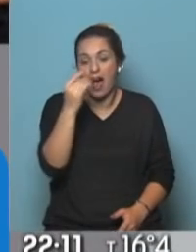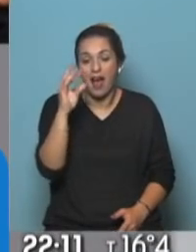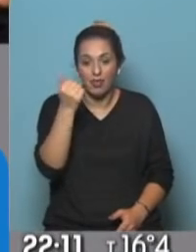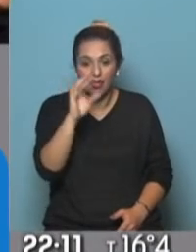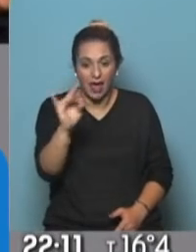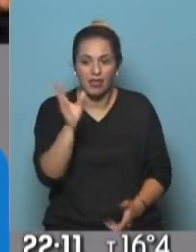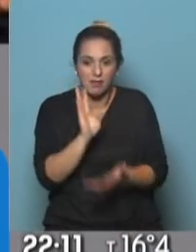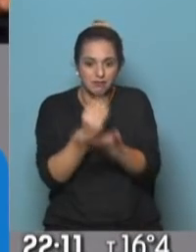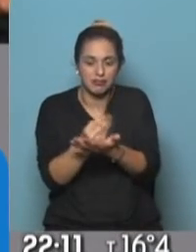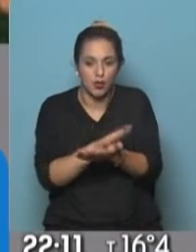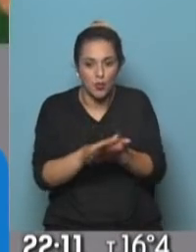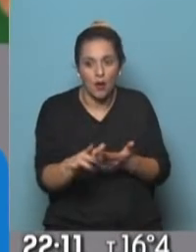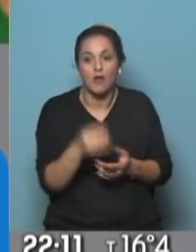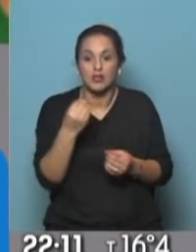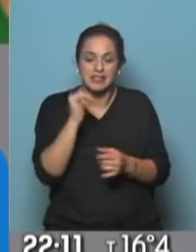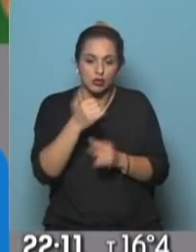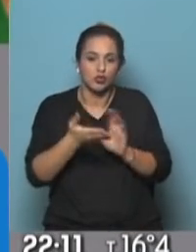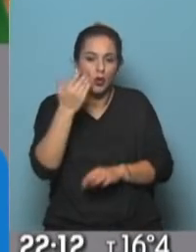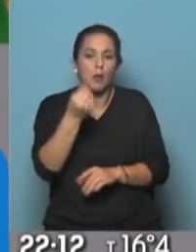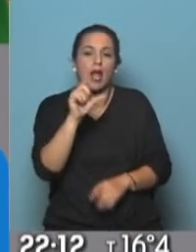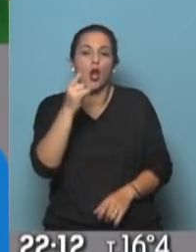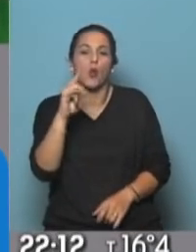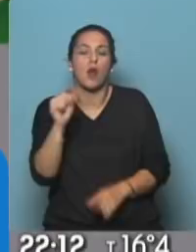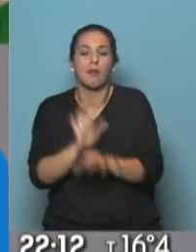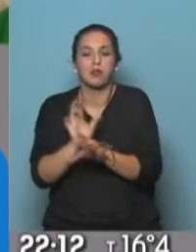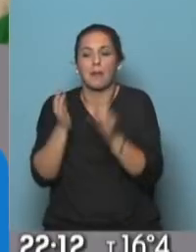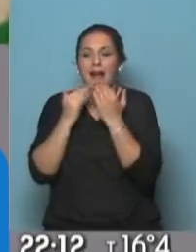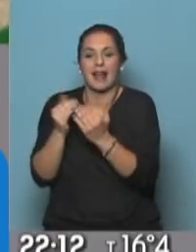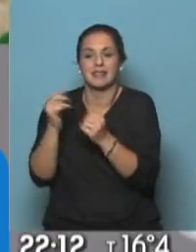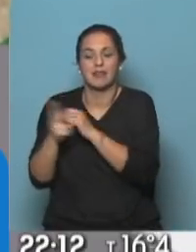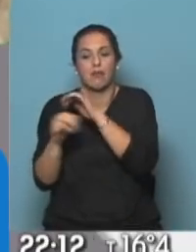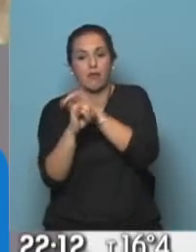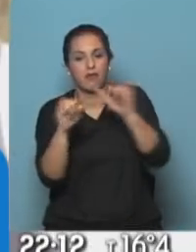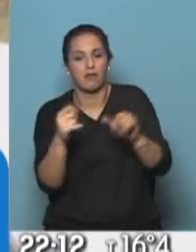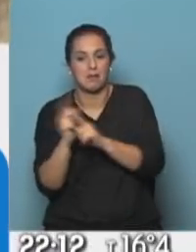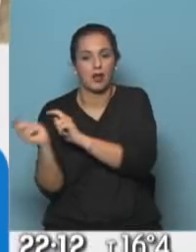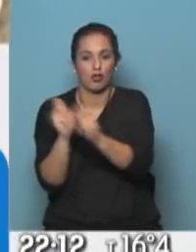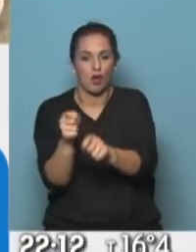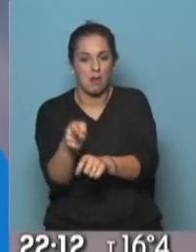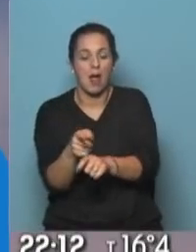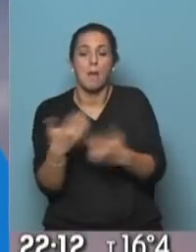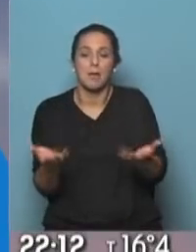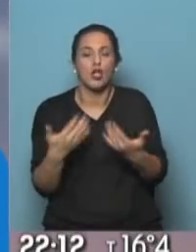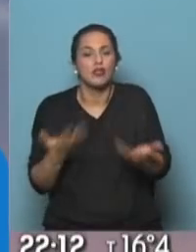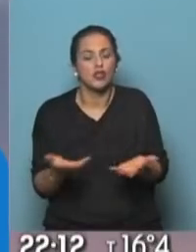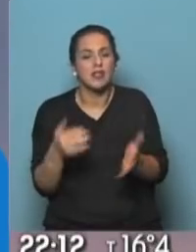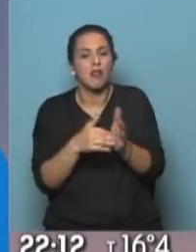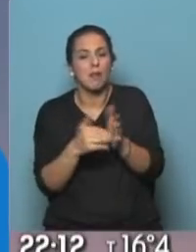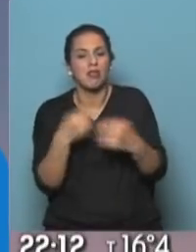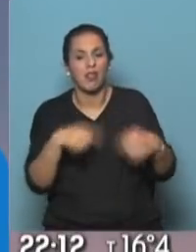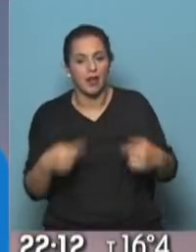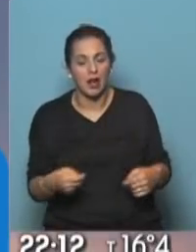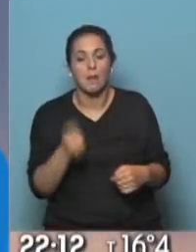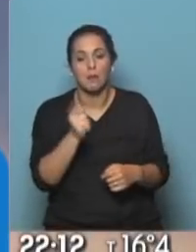porque Lula dijo, esse é mi candidato. Claro. Entonces eso fue un punto muy fuerte. Y entonces, ¿de qué depende eso? Porque es